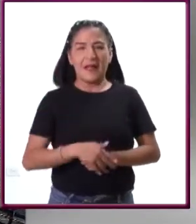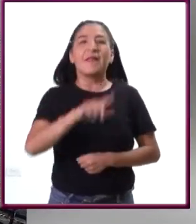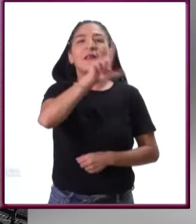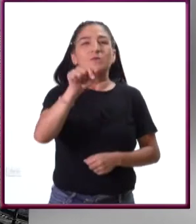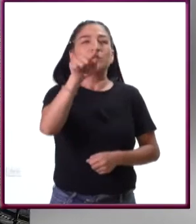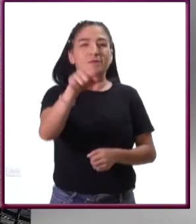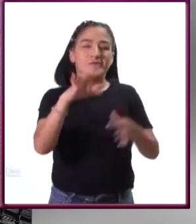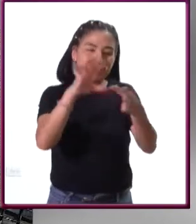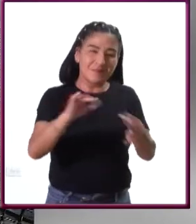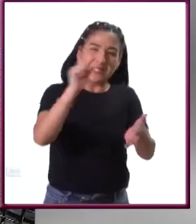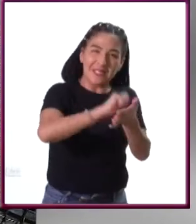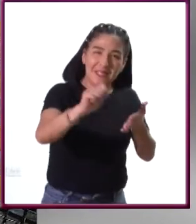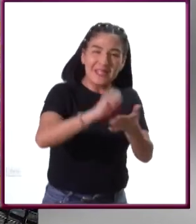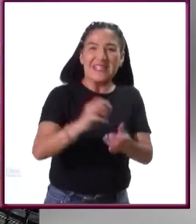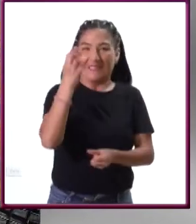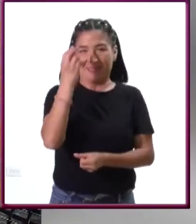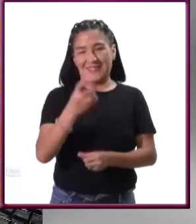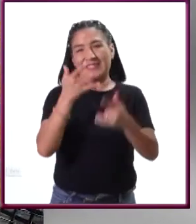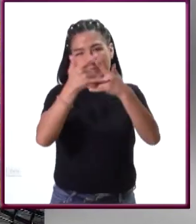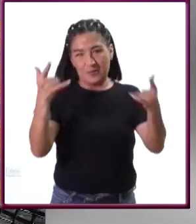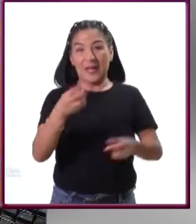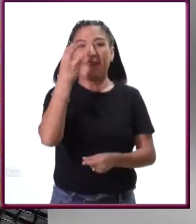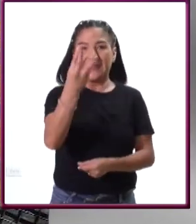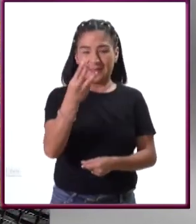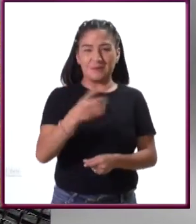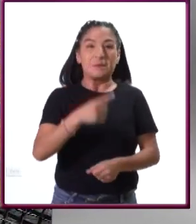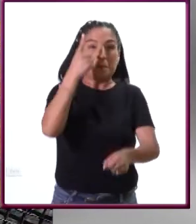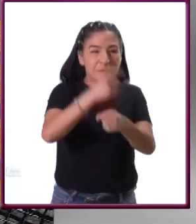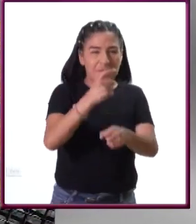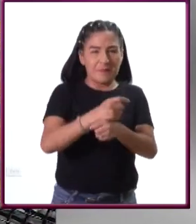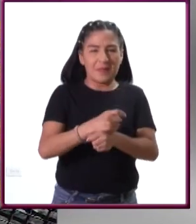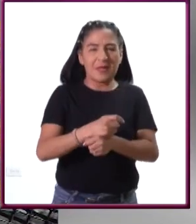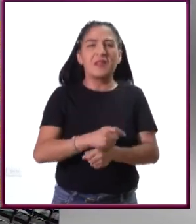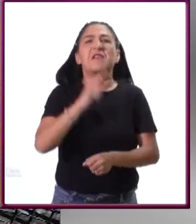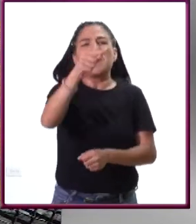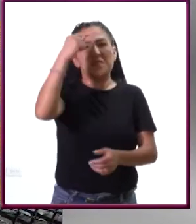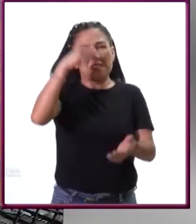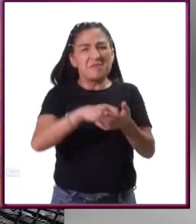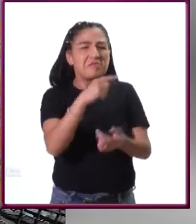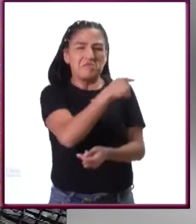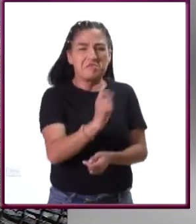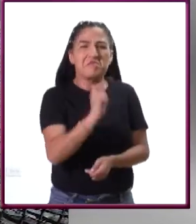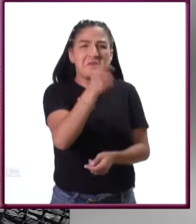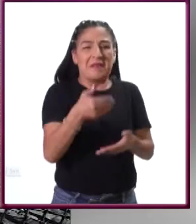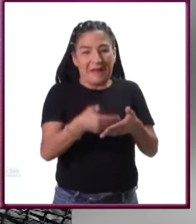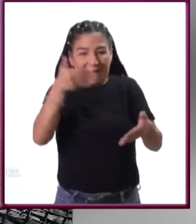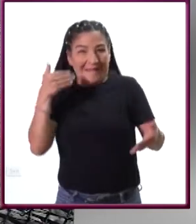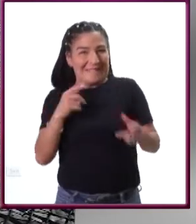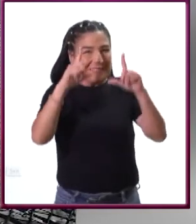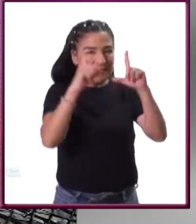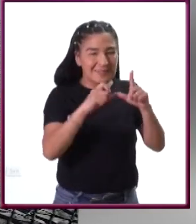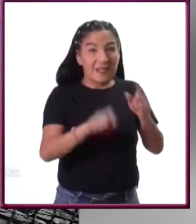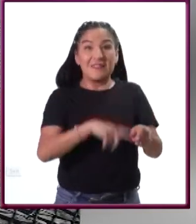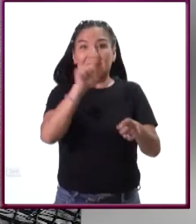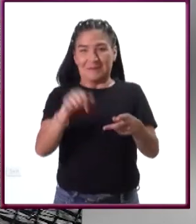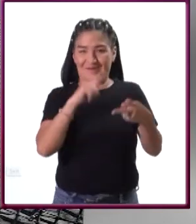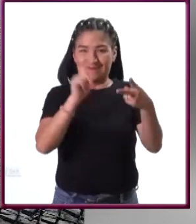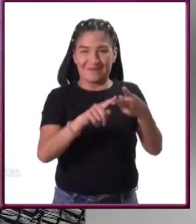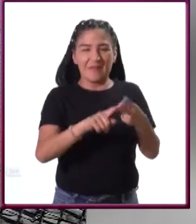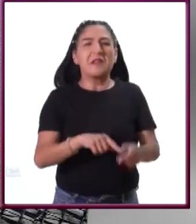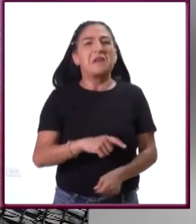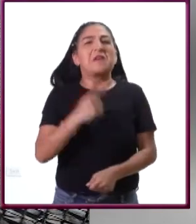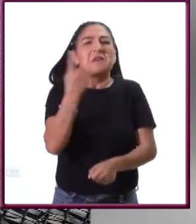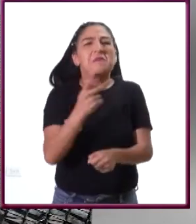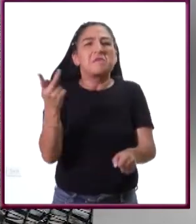3 momentos. Primero, ¿qué crees que haya pasado antes de tomar la fotografía? Después, ¿qué pasaba durante